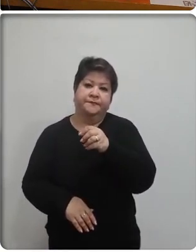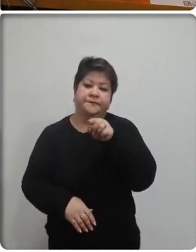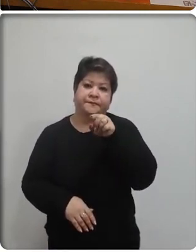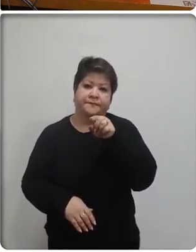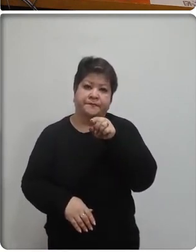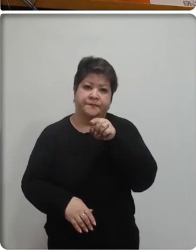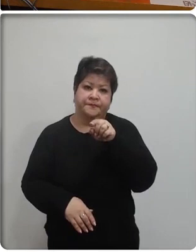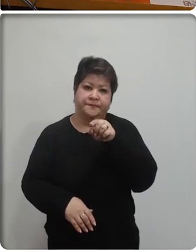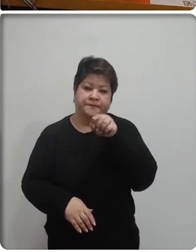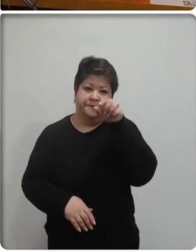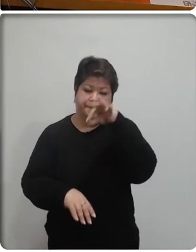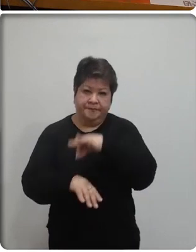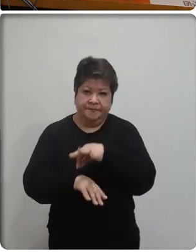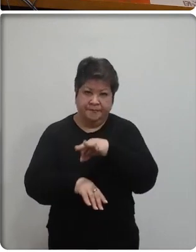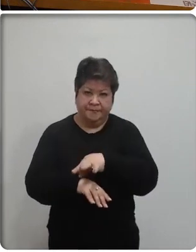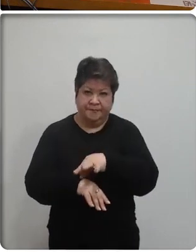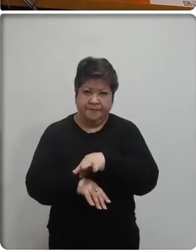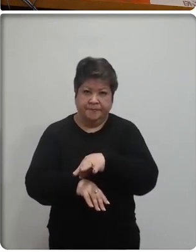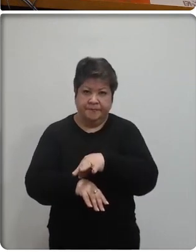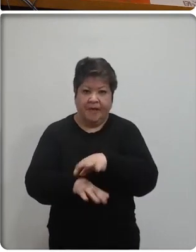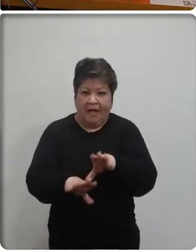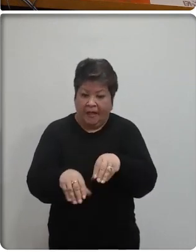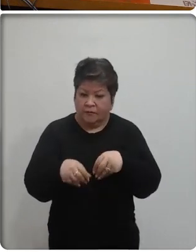conducción de esta consultoría.